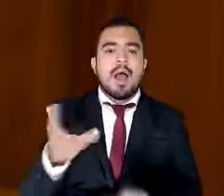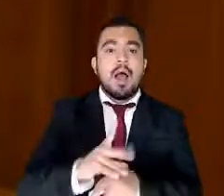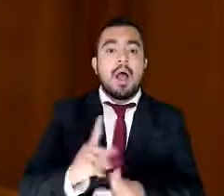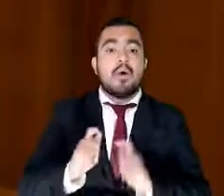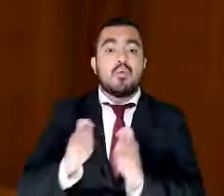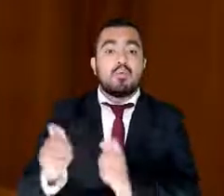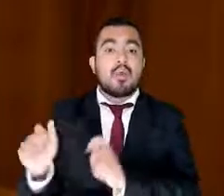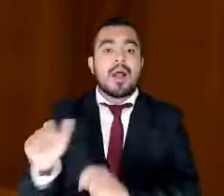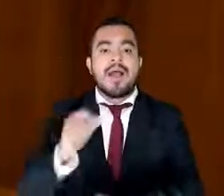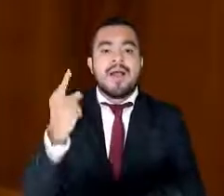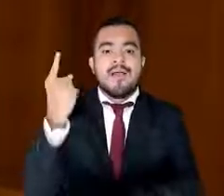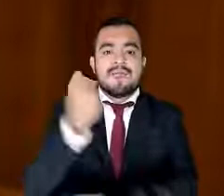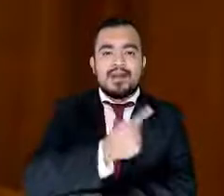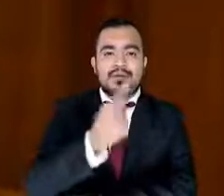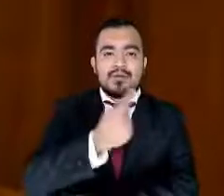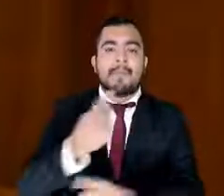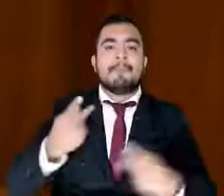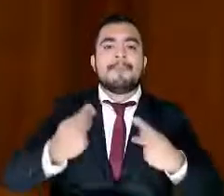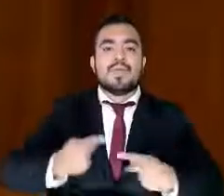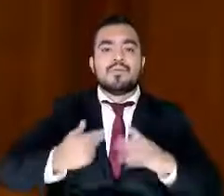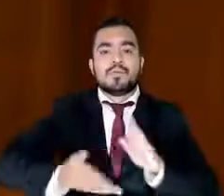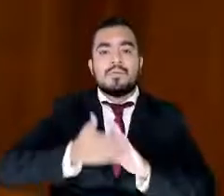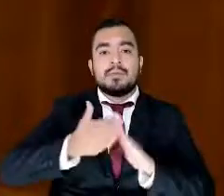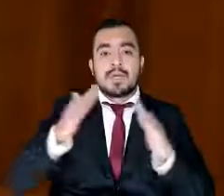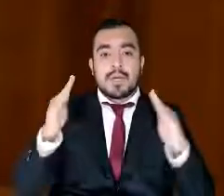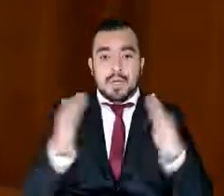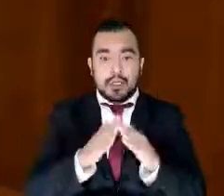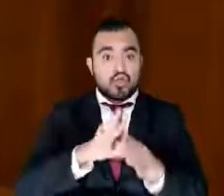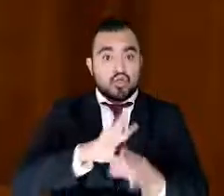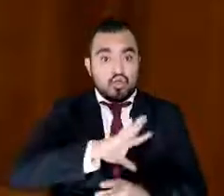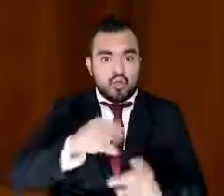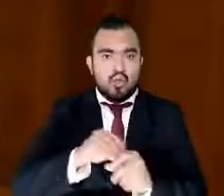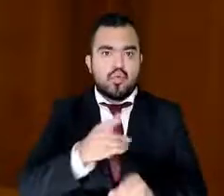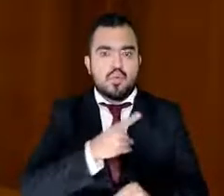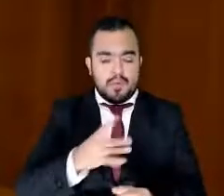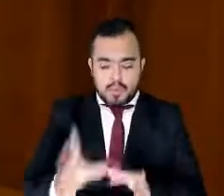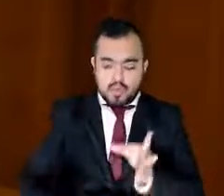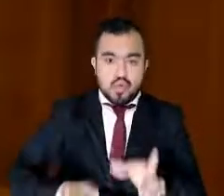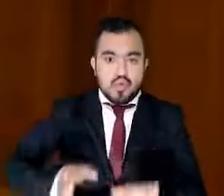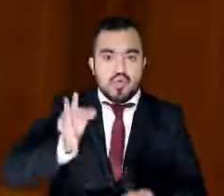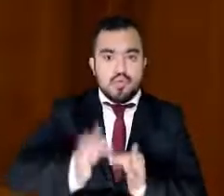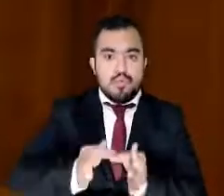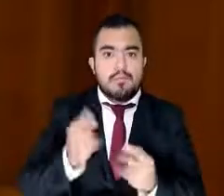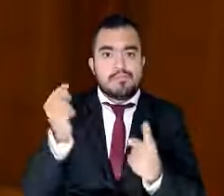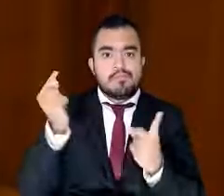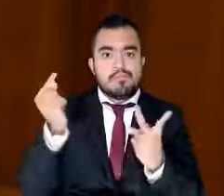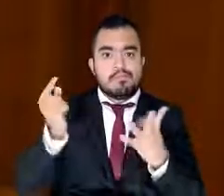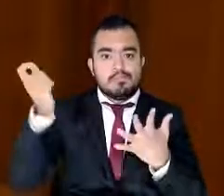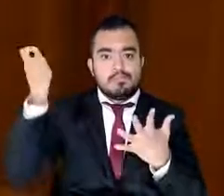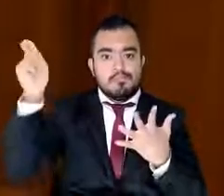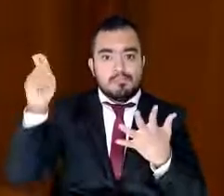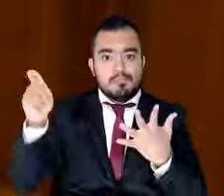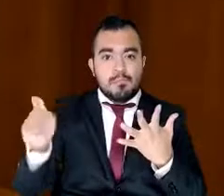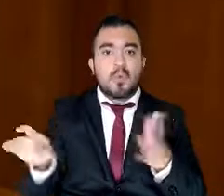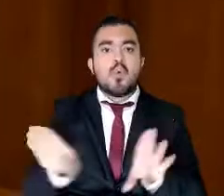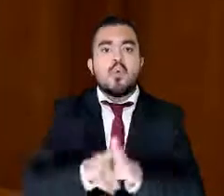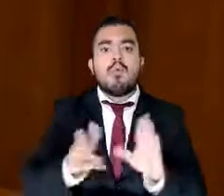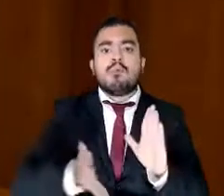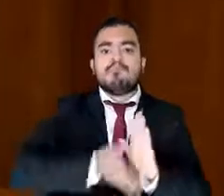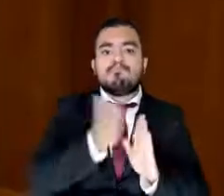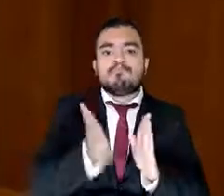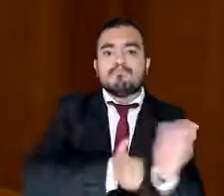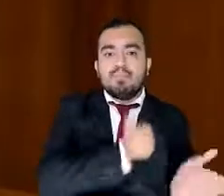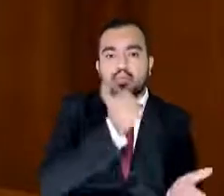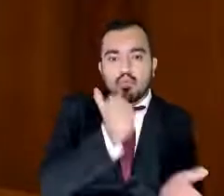a los fraccionadores o a los vivienderos, todos deben de cumplir con distintos requerimientos en materia de operación urbana, en